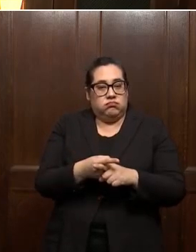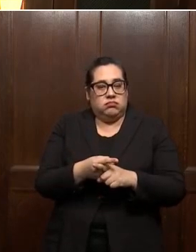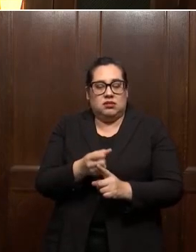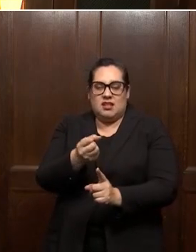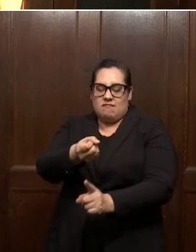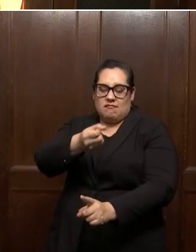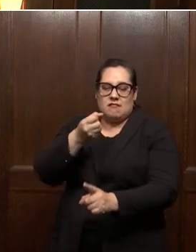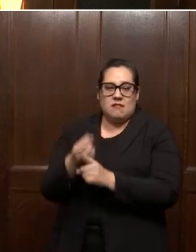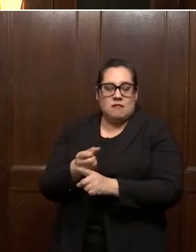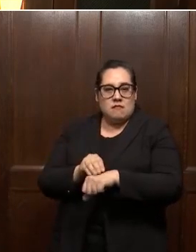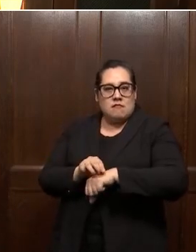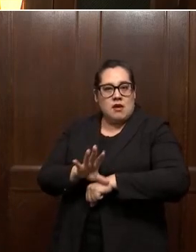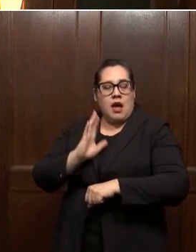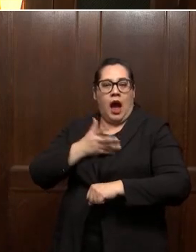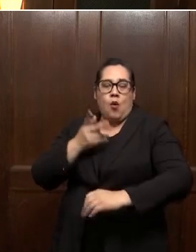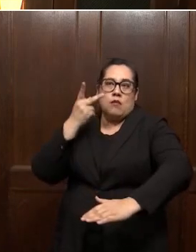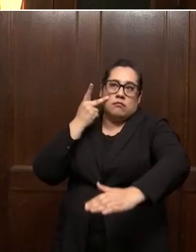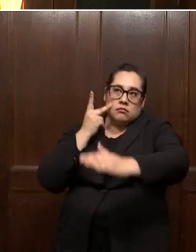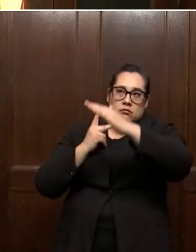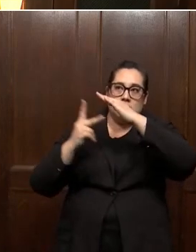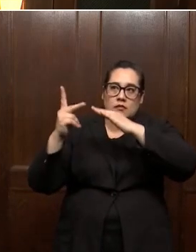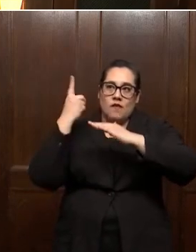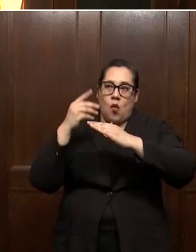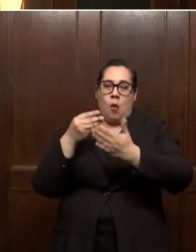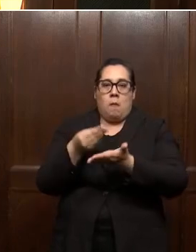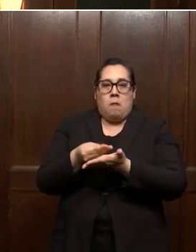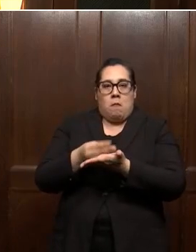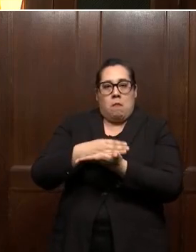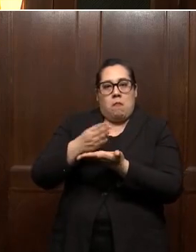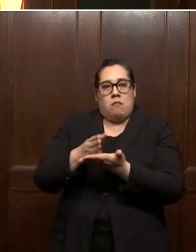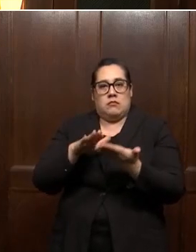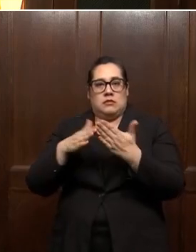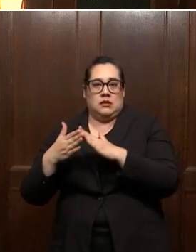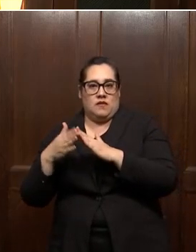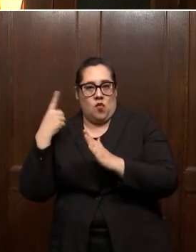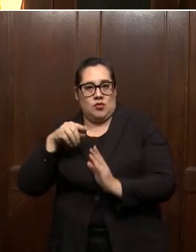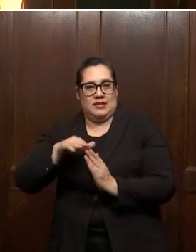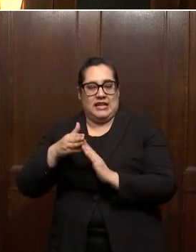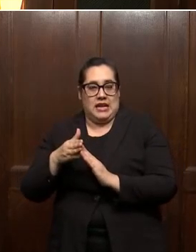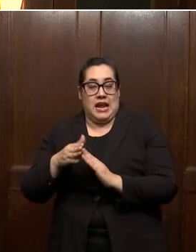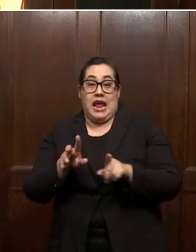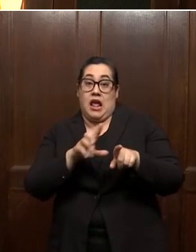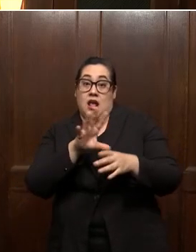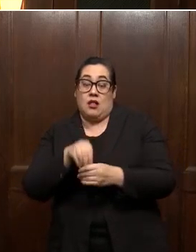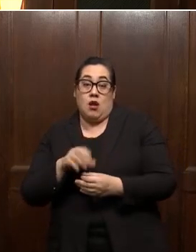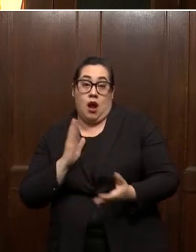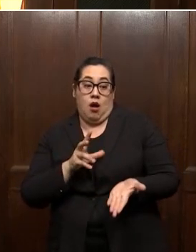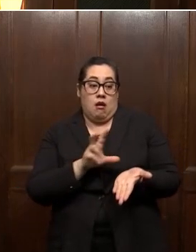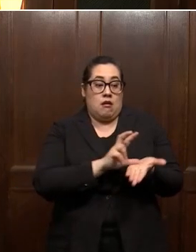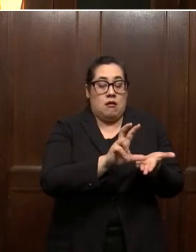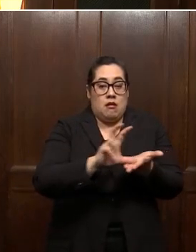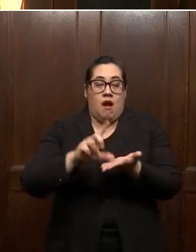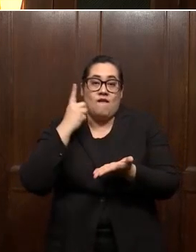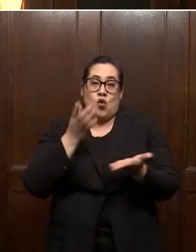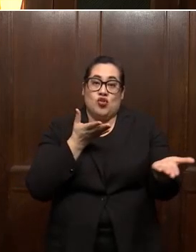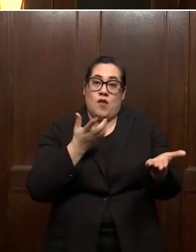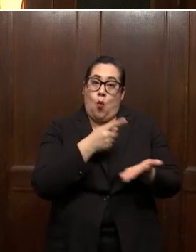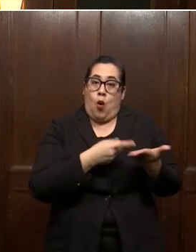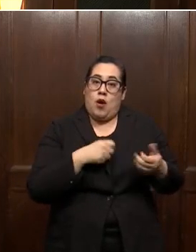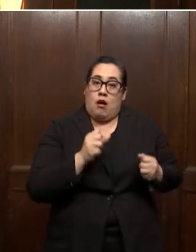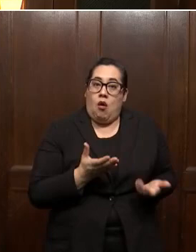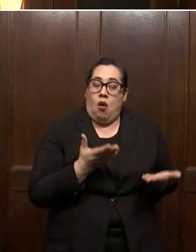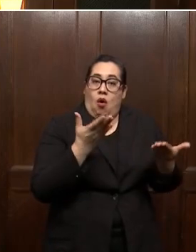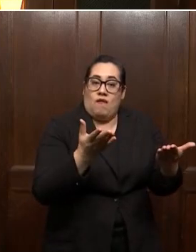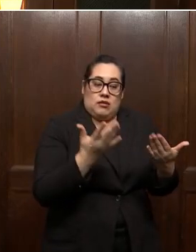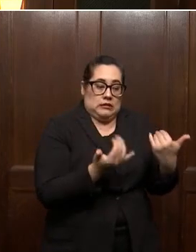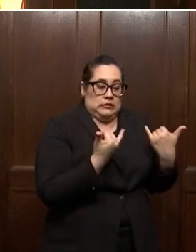impacto en nuestro presupuesto municipal, tanto en las inversiones como en los servicios que podemos ofrecer